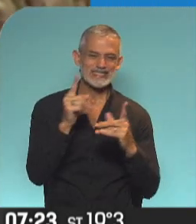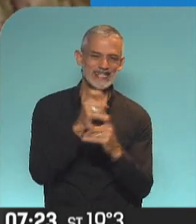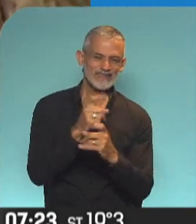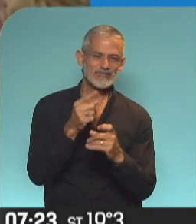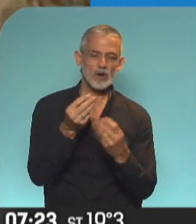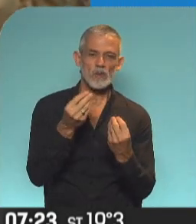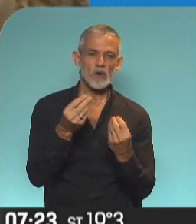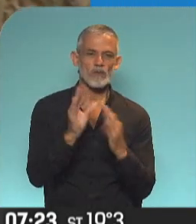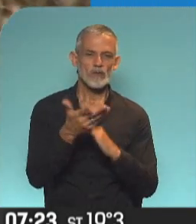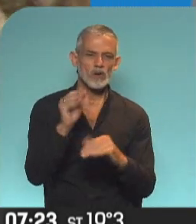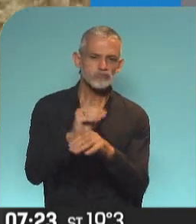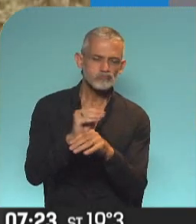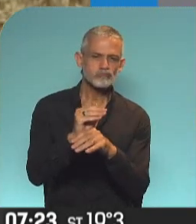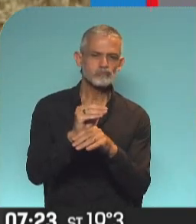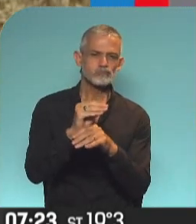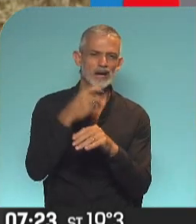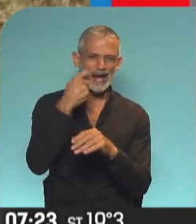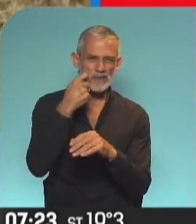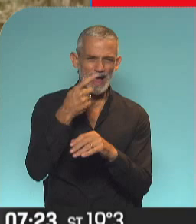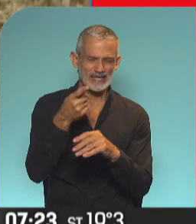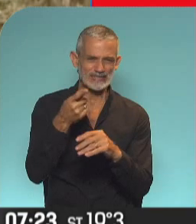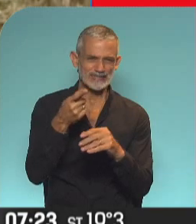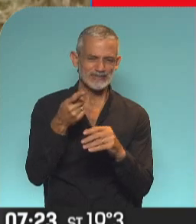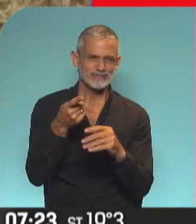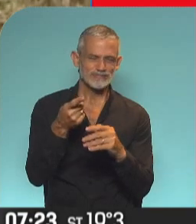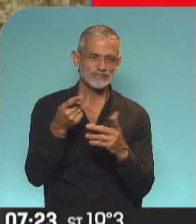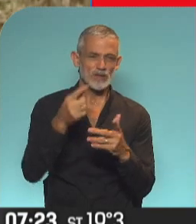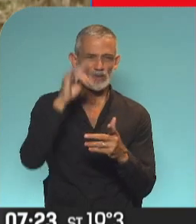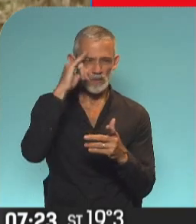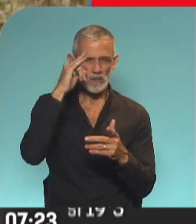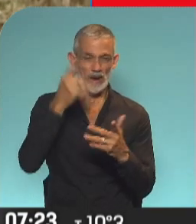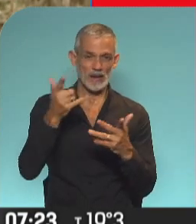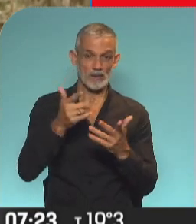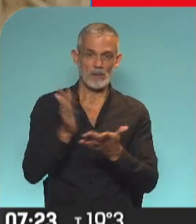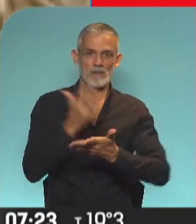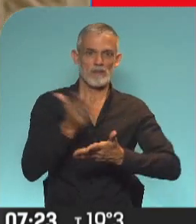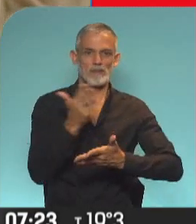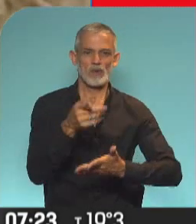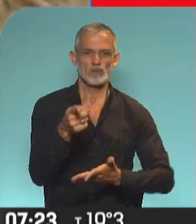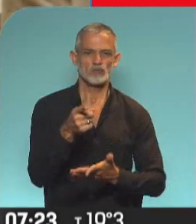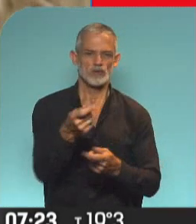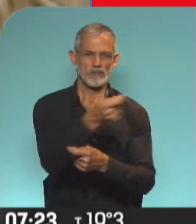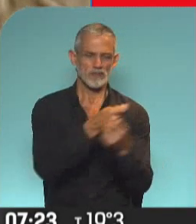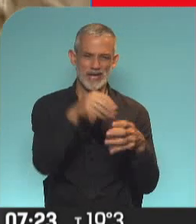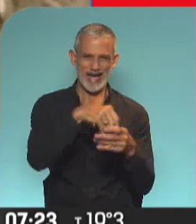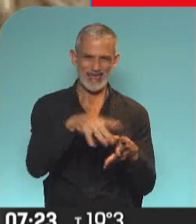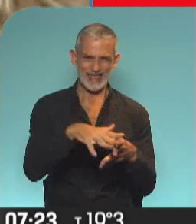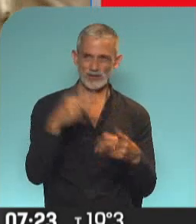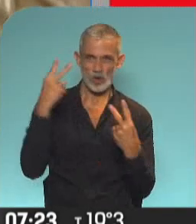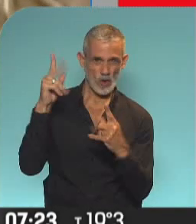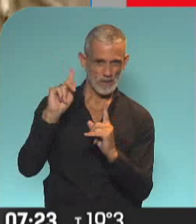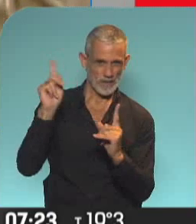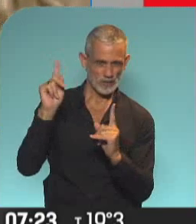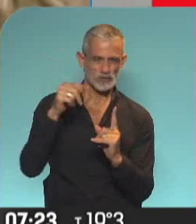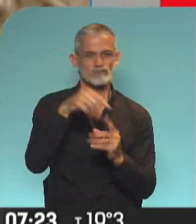engorde a corral o la terminación de los novillos para la producción del mercado interno. Entonces ahí vamos a tener que